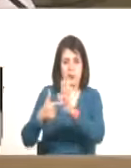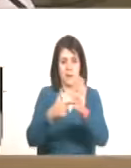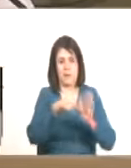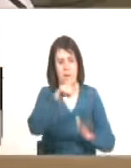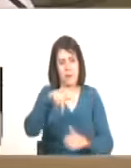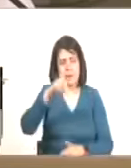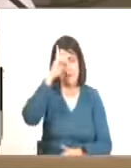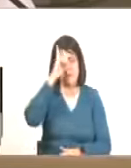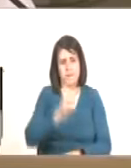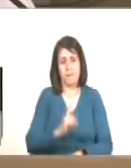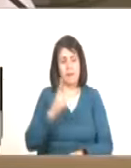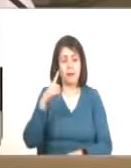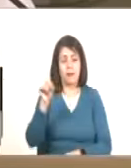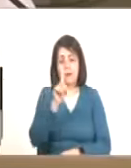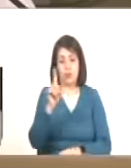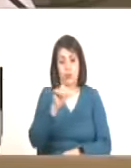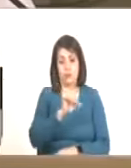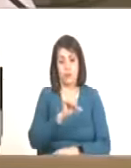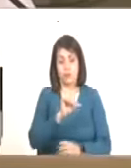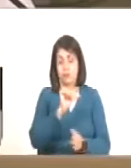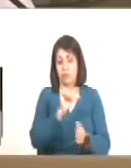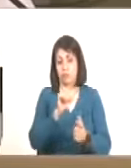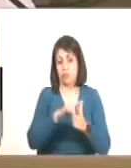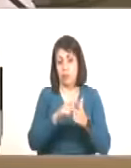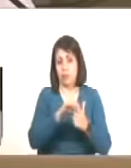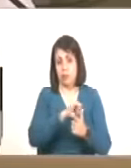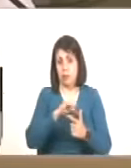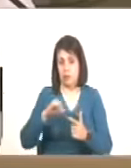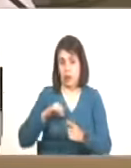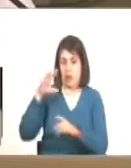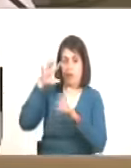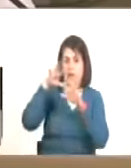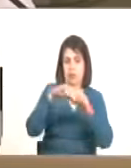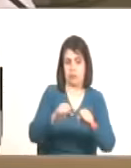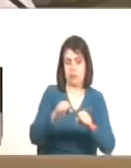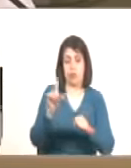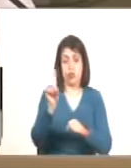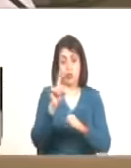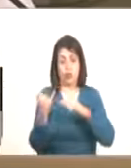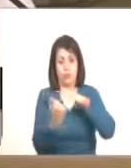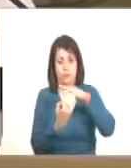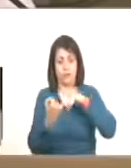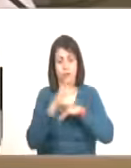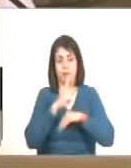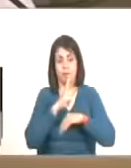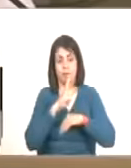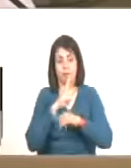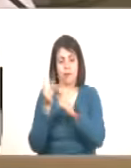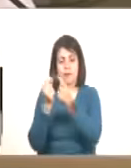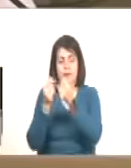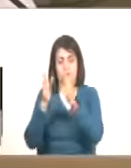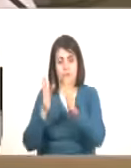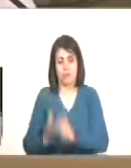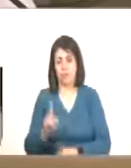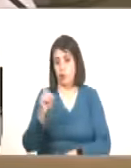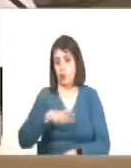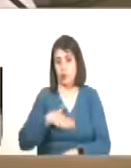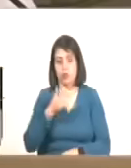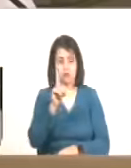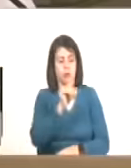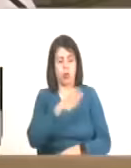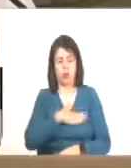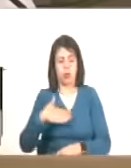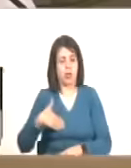con discapacidad no sean privadas de sus bienes de manera arbitraria. Las instituciones bancarias y financieras no podrán